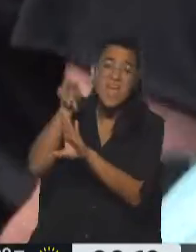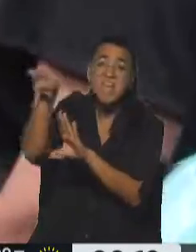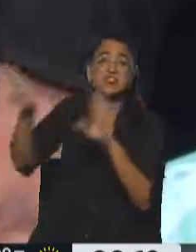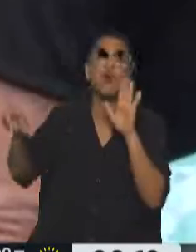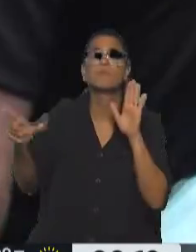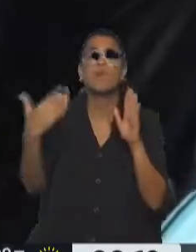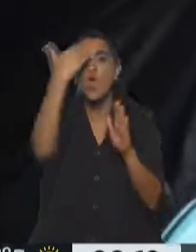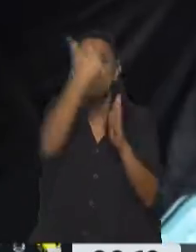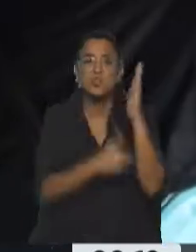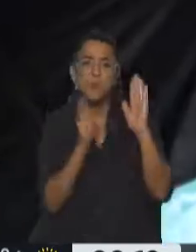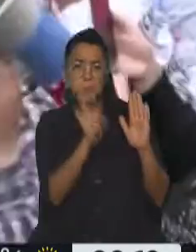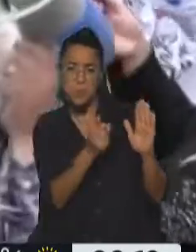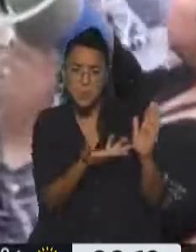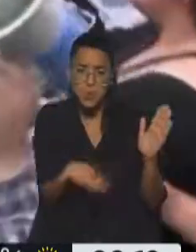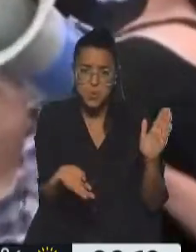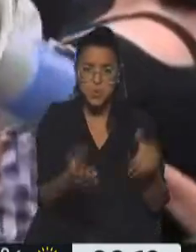inconstitucional.